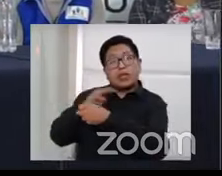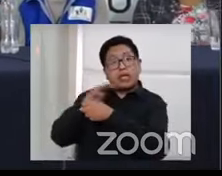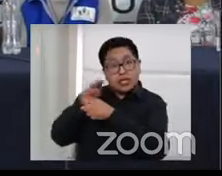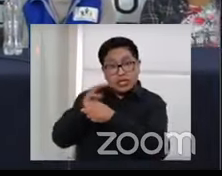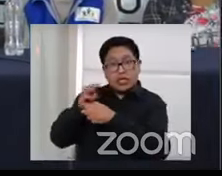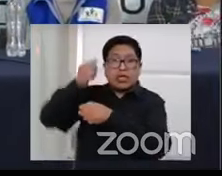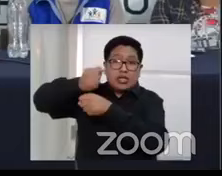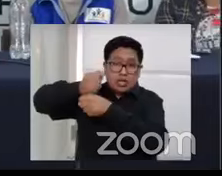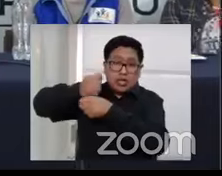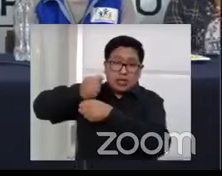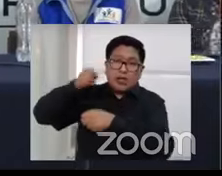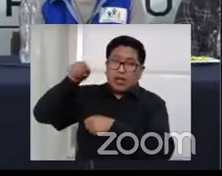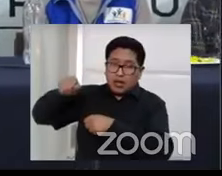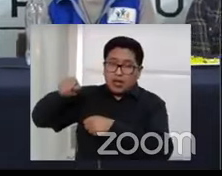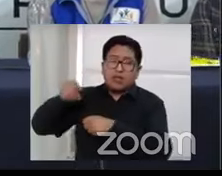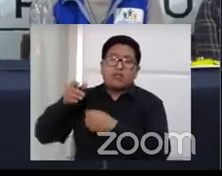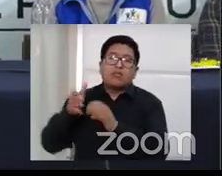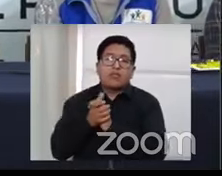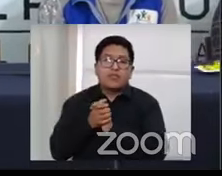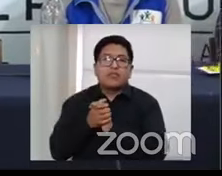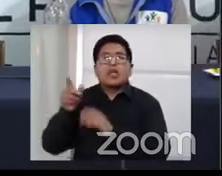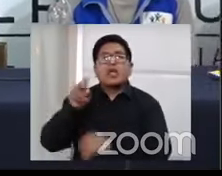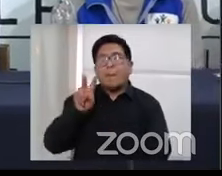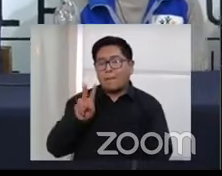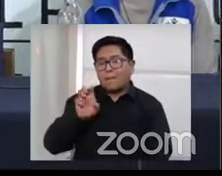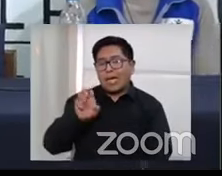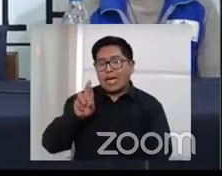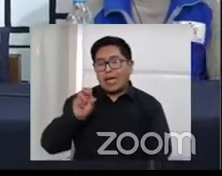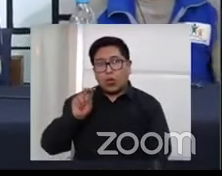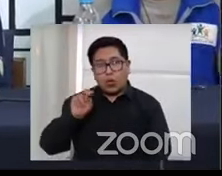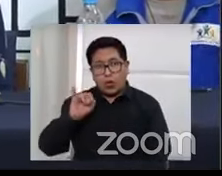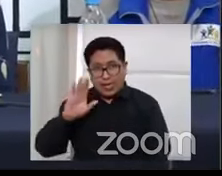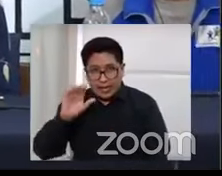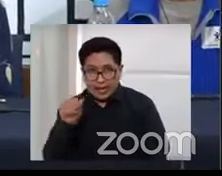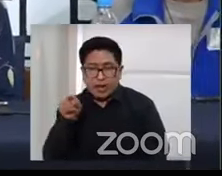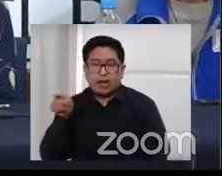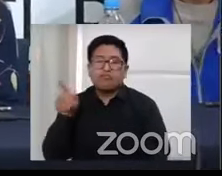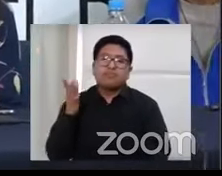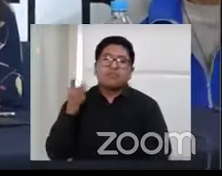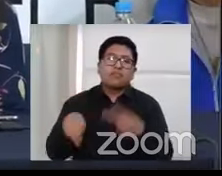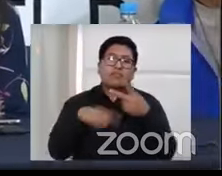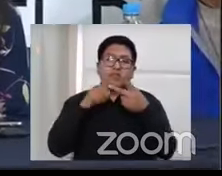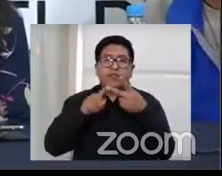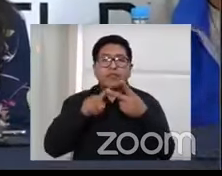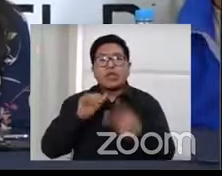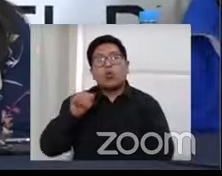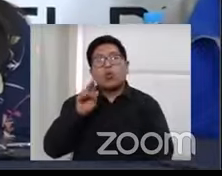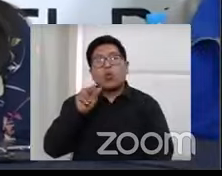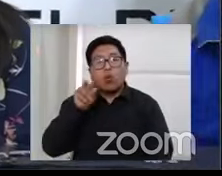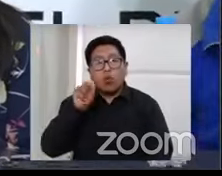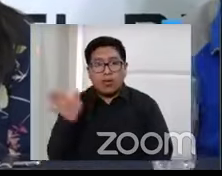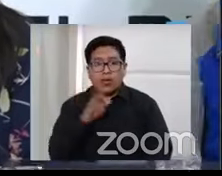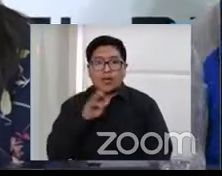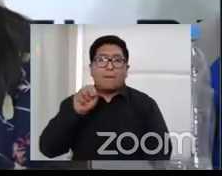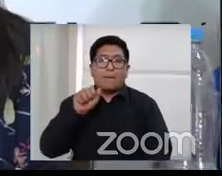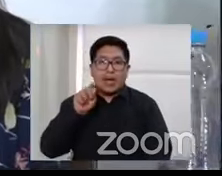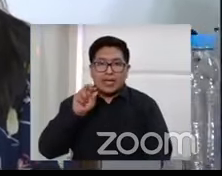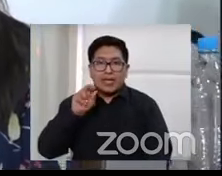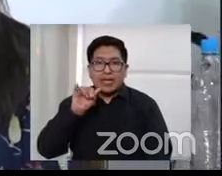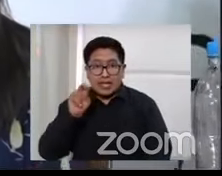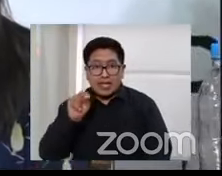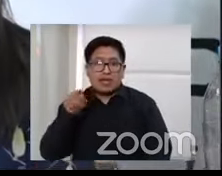trabajo empleo y previsión social verón y canarias también del hermano juan martín pérez garcía de tejiendo